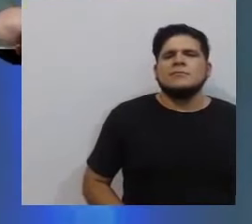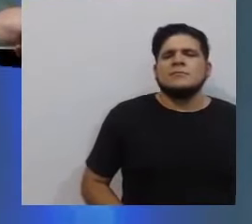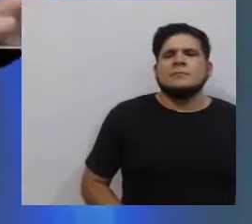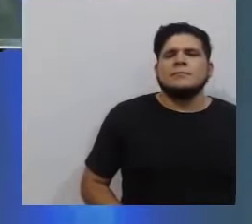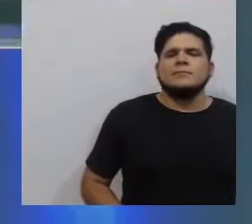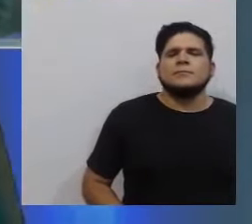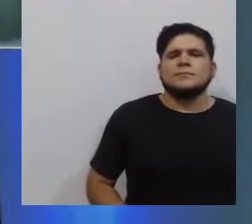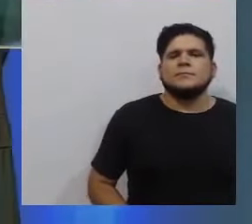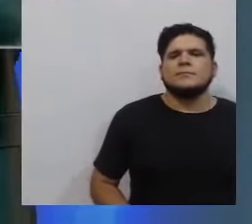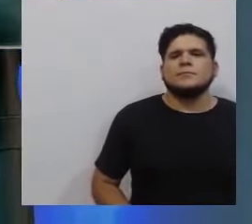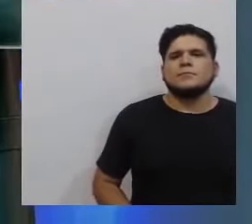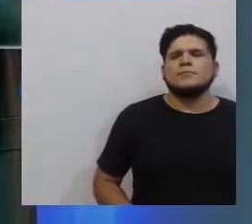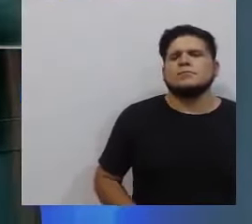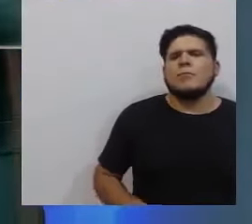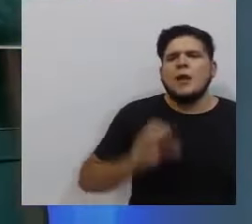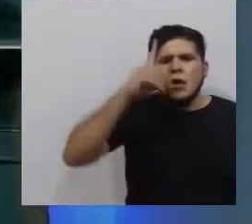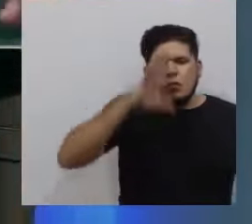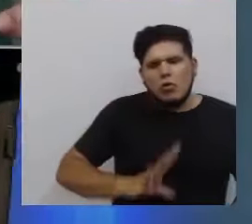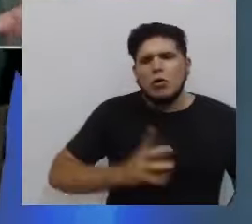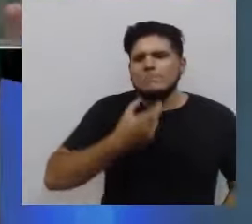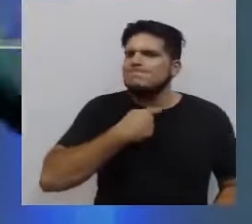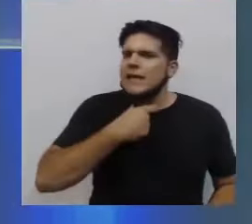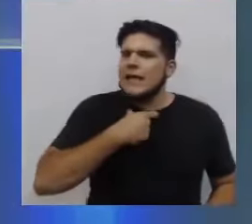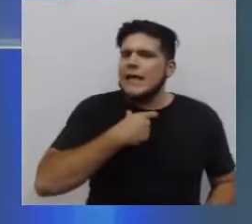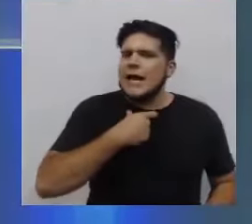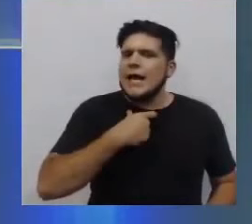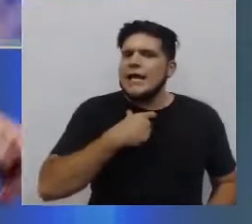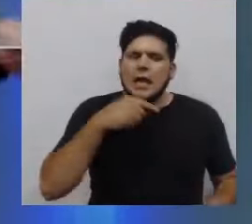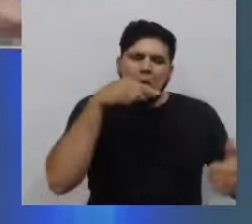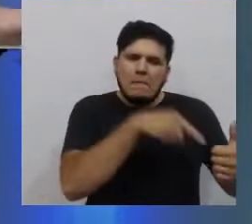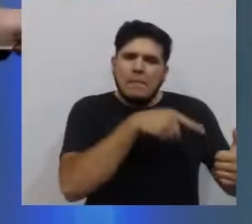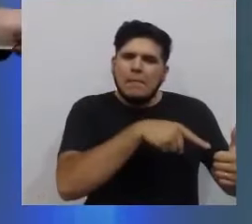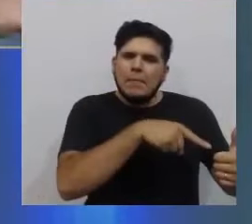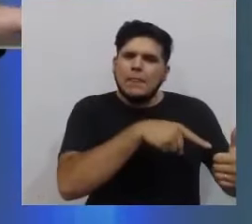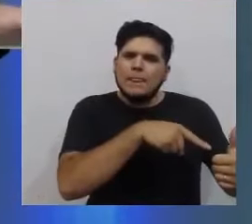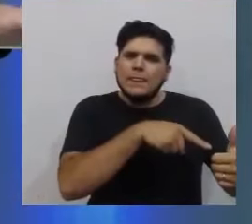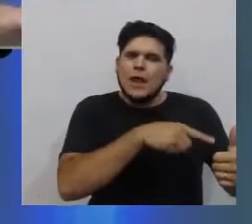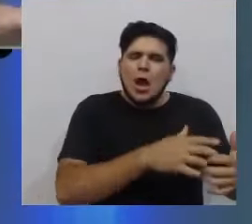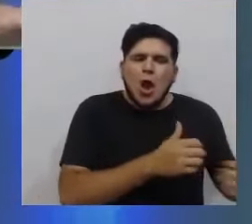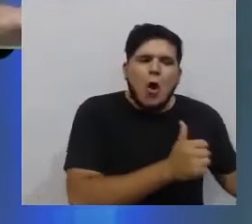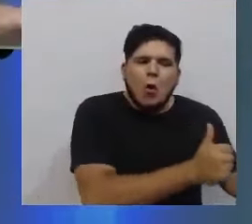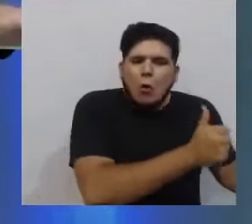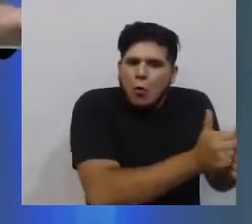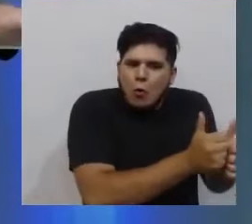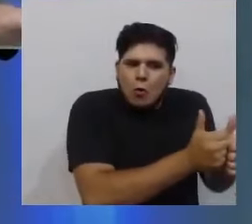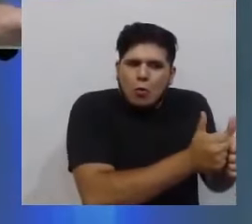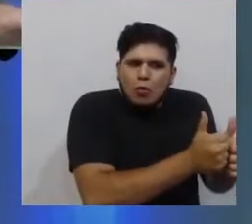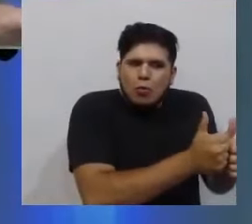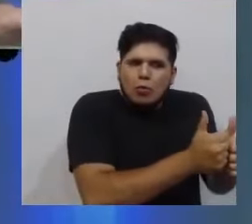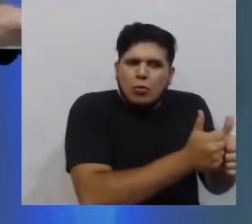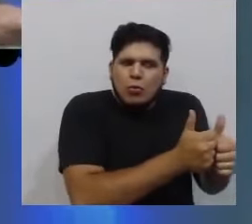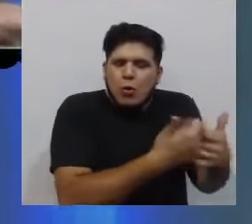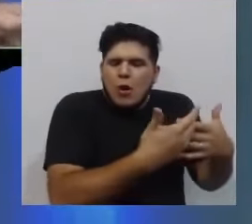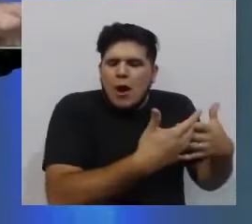hacer una inversión extraordinaria y cruzamos al otro lado es lo natural ahora dios le dijo va a